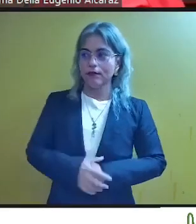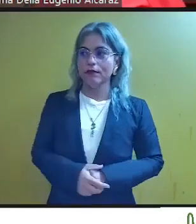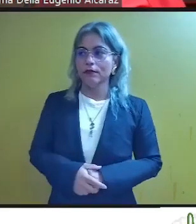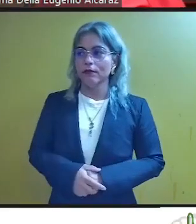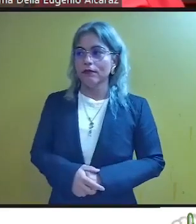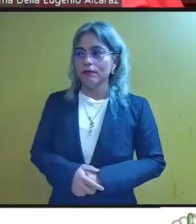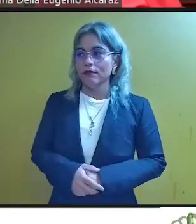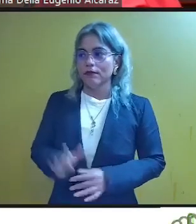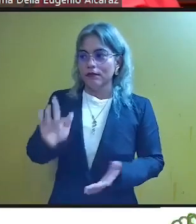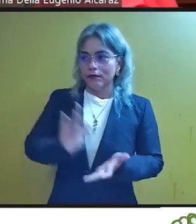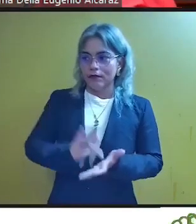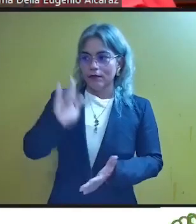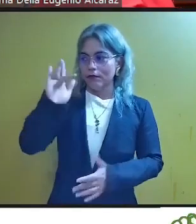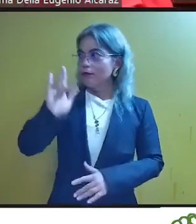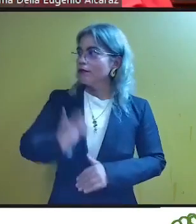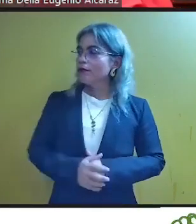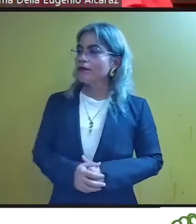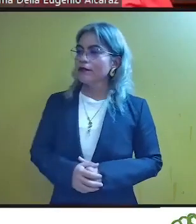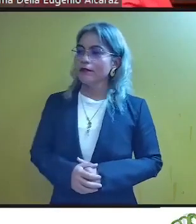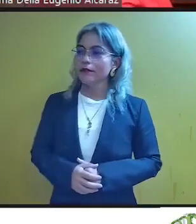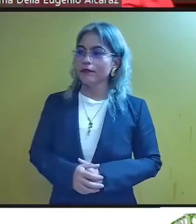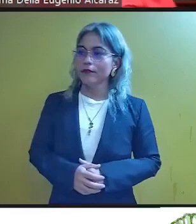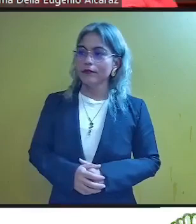Muchas gracias.